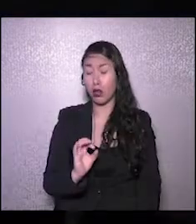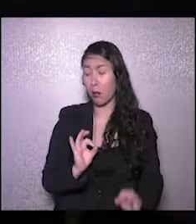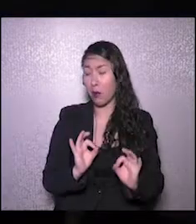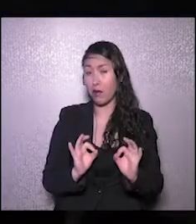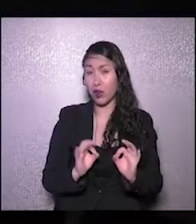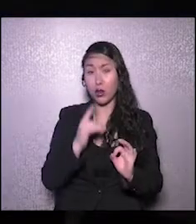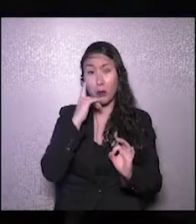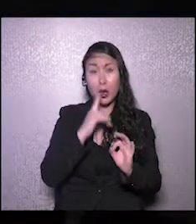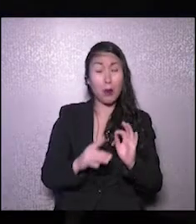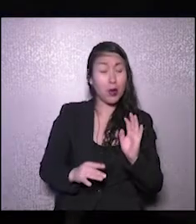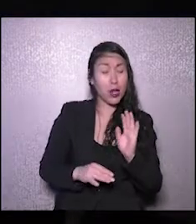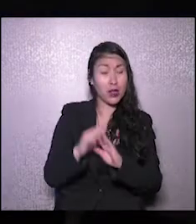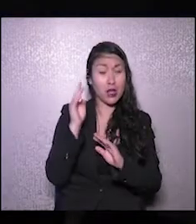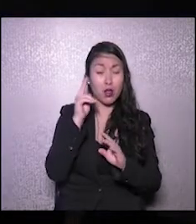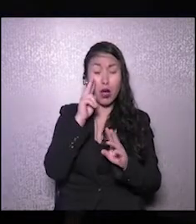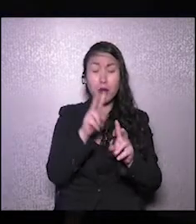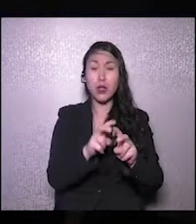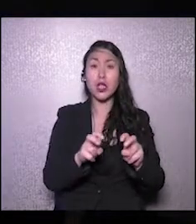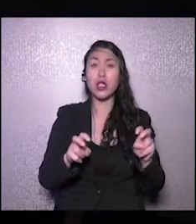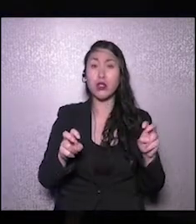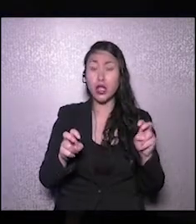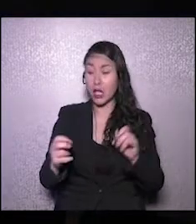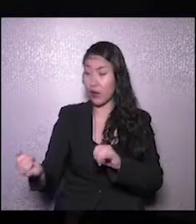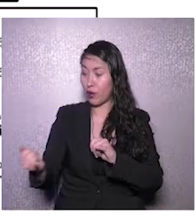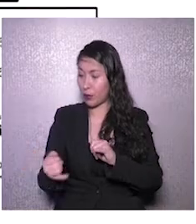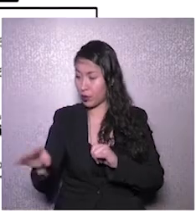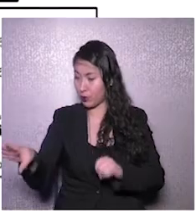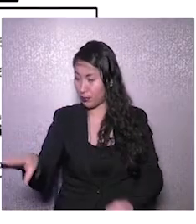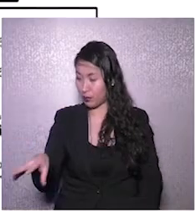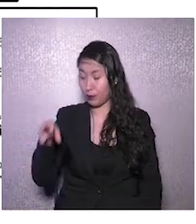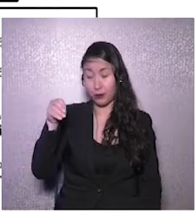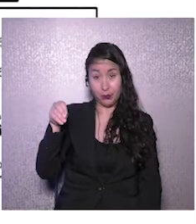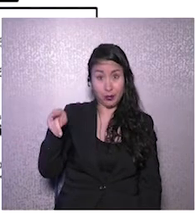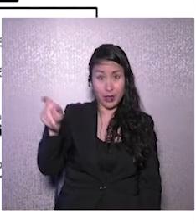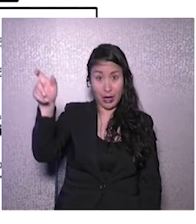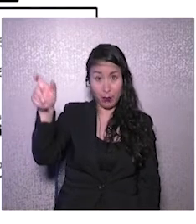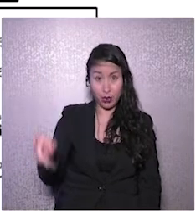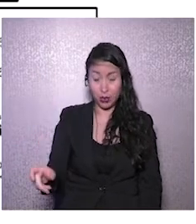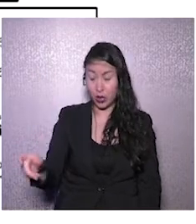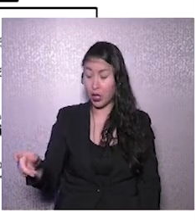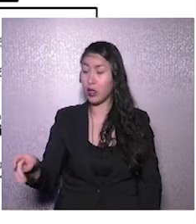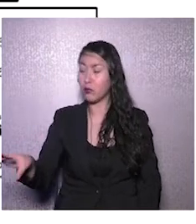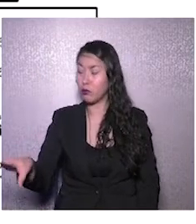la mayoría de estos estudios toman la información clínica del paciente de